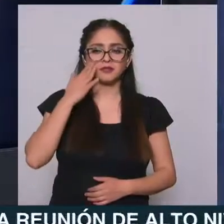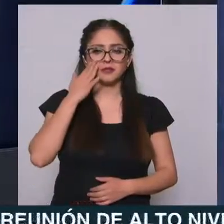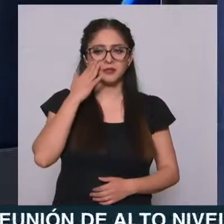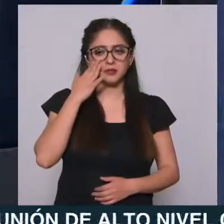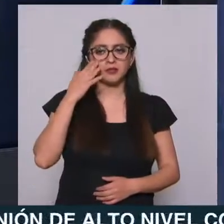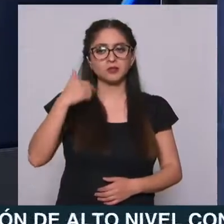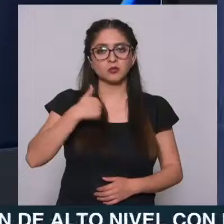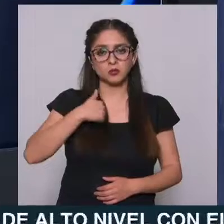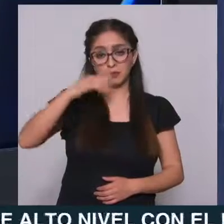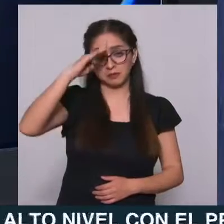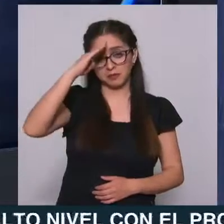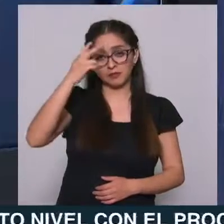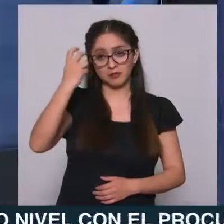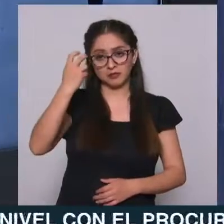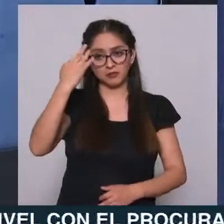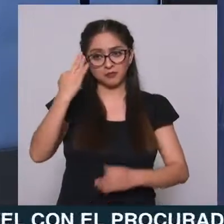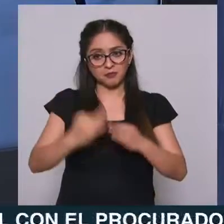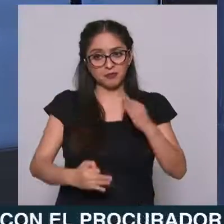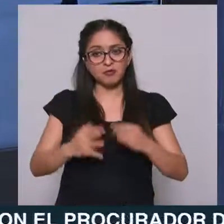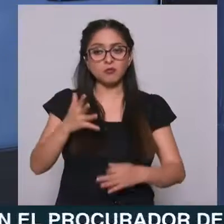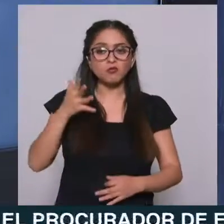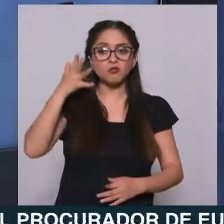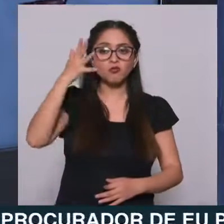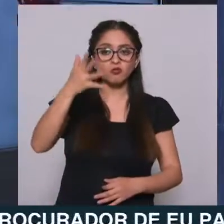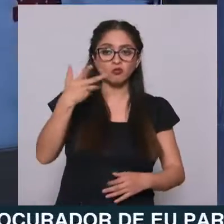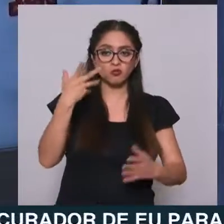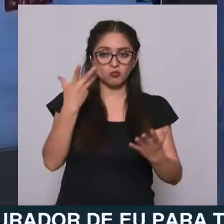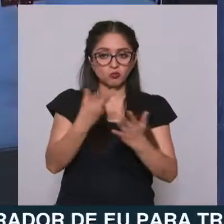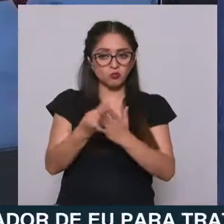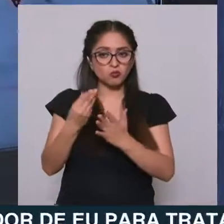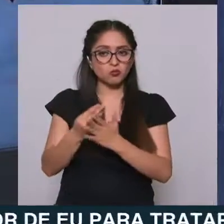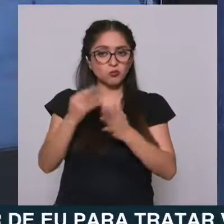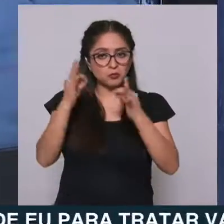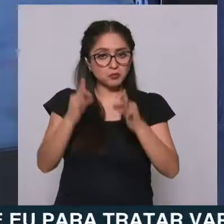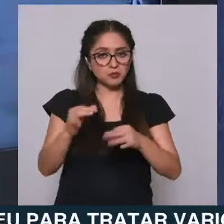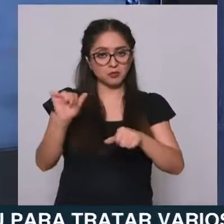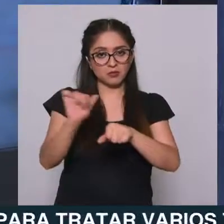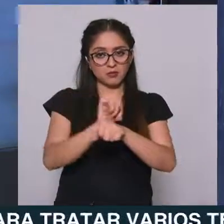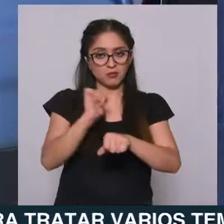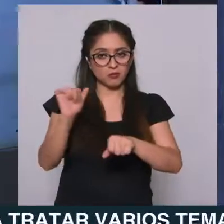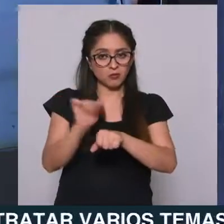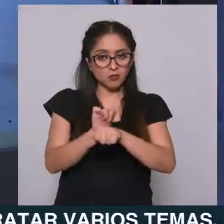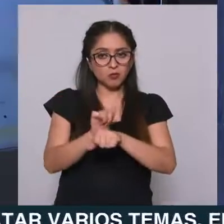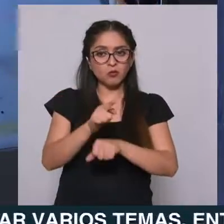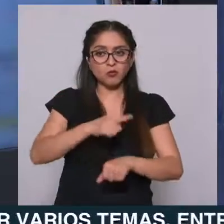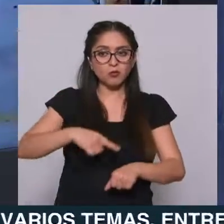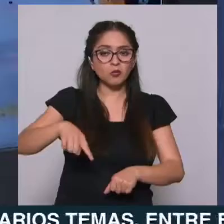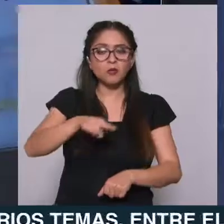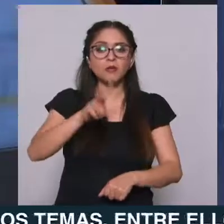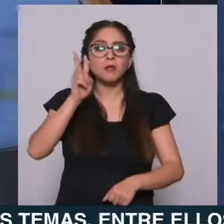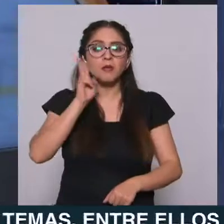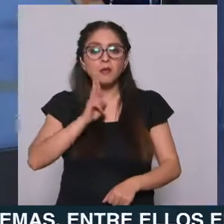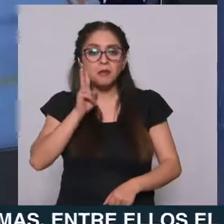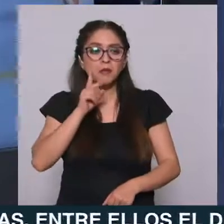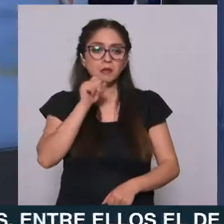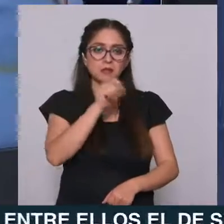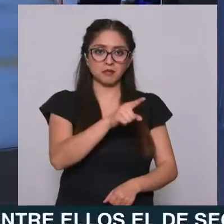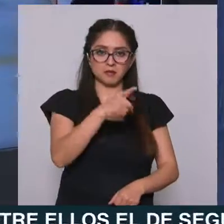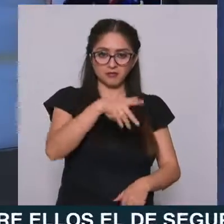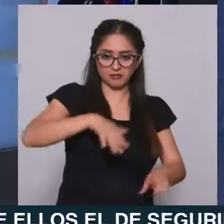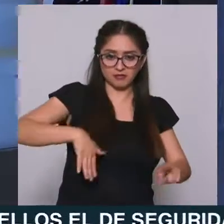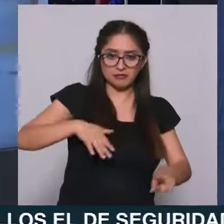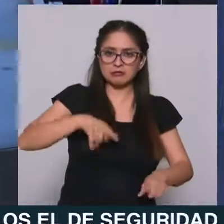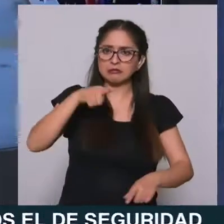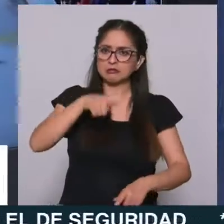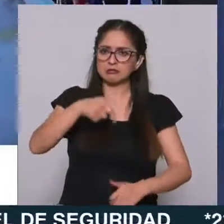estamos llegando ya a lo óptimo del auto y bueno, la verdad que va a estar muy peleada. Como tú bien dijiste, es de los